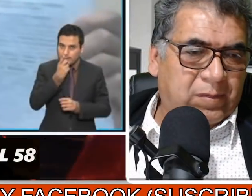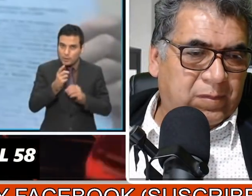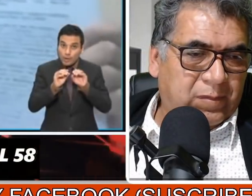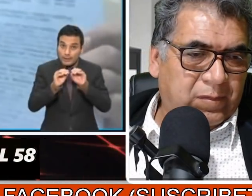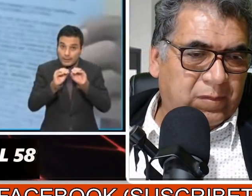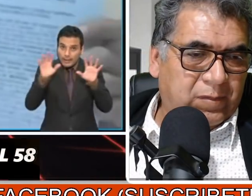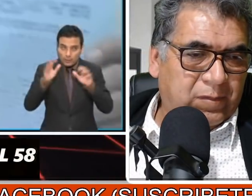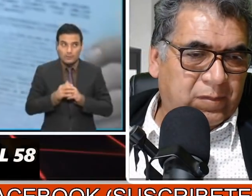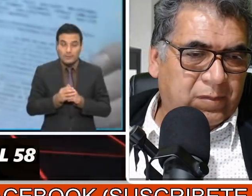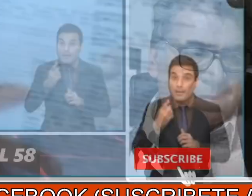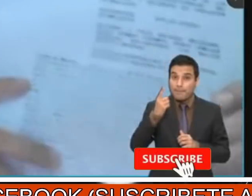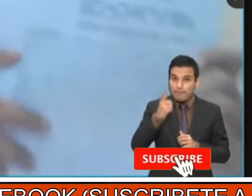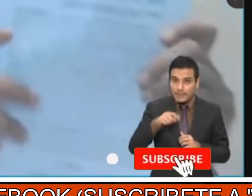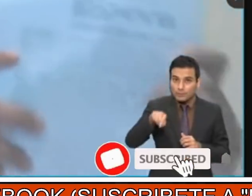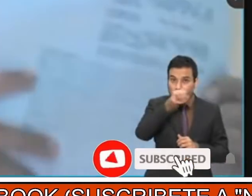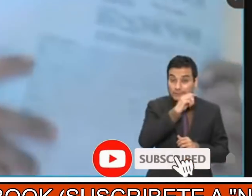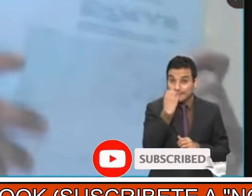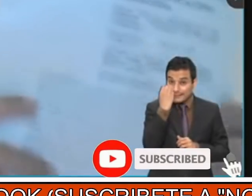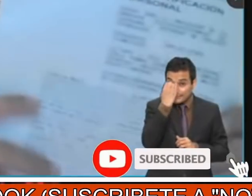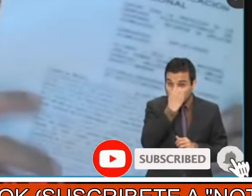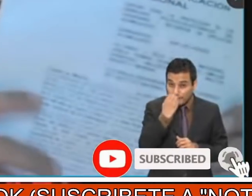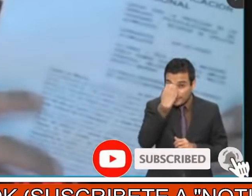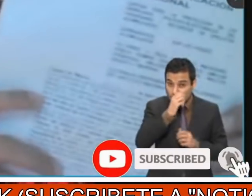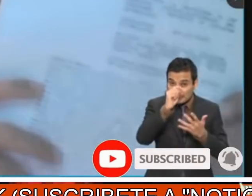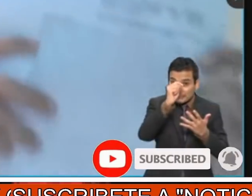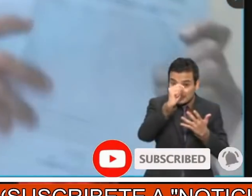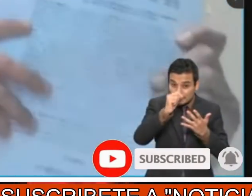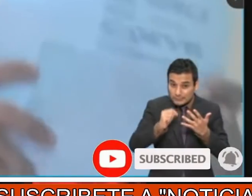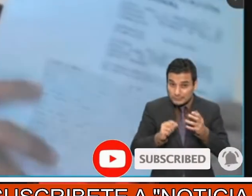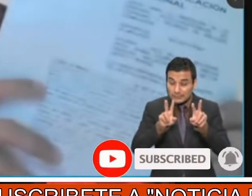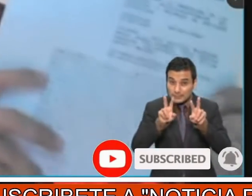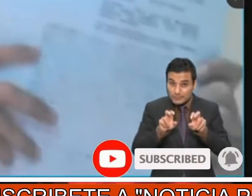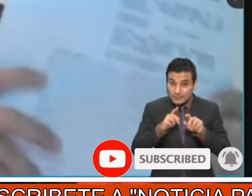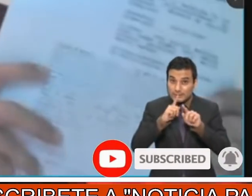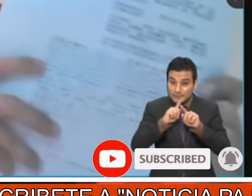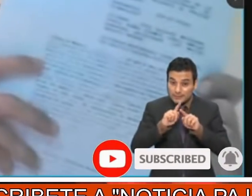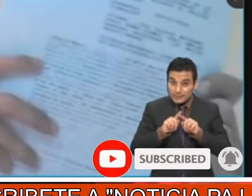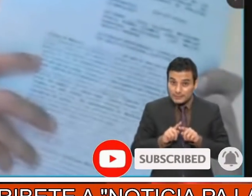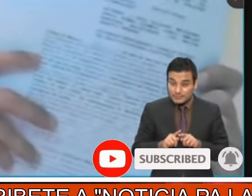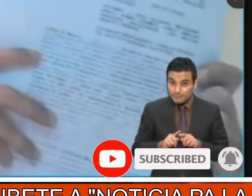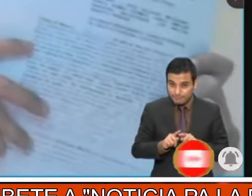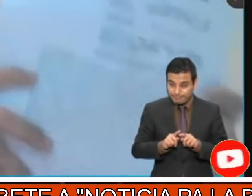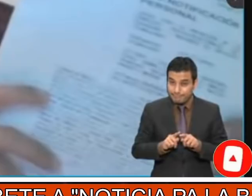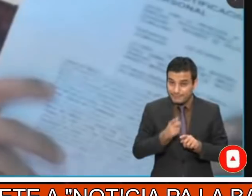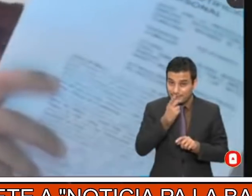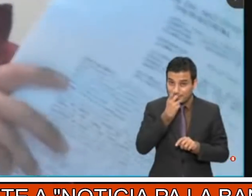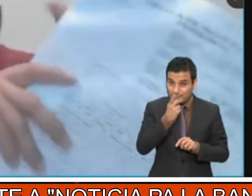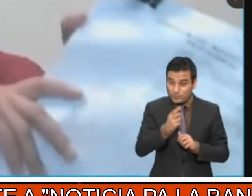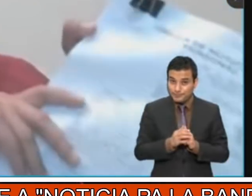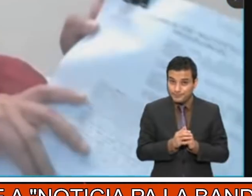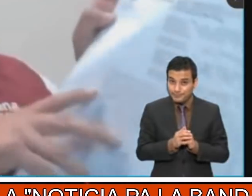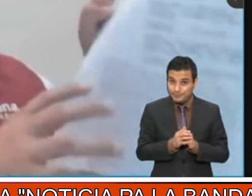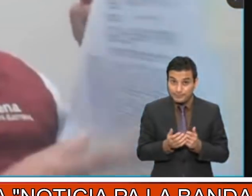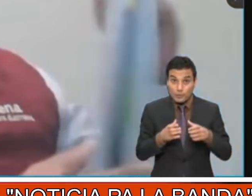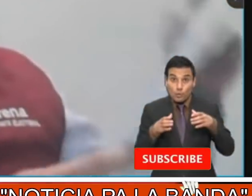tribunal les ordenó hacer una valoración de distintos elementos y en todo momento la propuesta de la